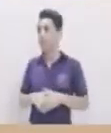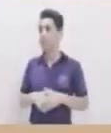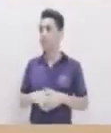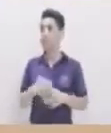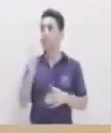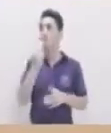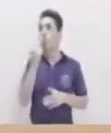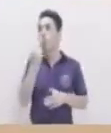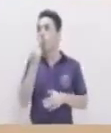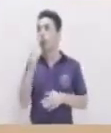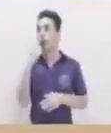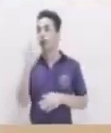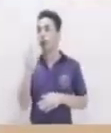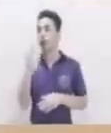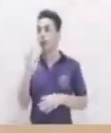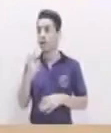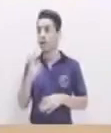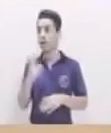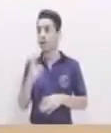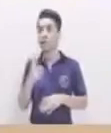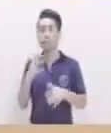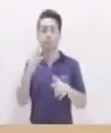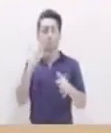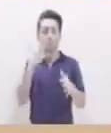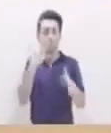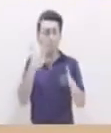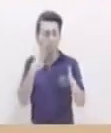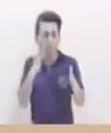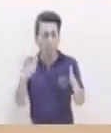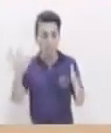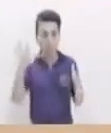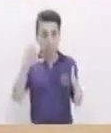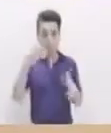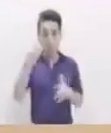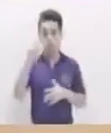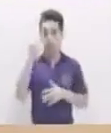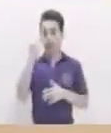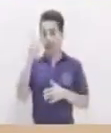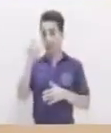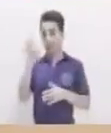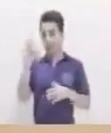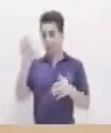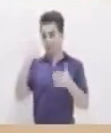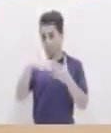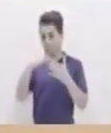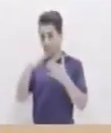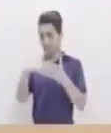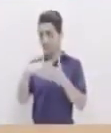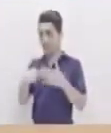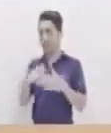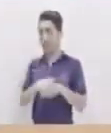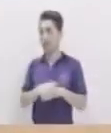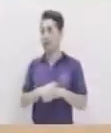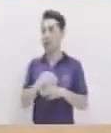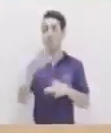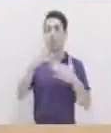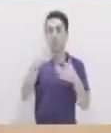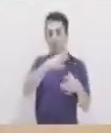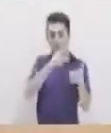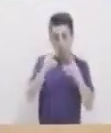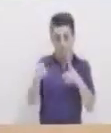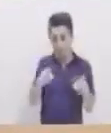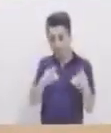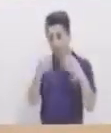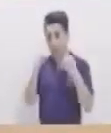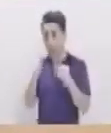a pintar todo de un tono pálido y luego vamos a irle haciendo un efecto de sombra a cada una de